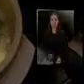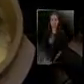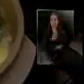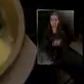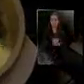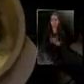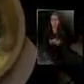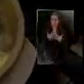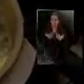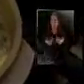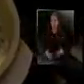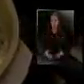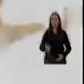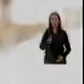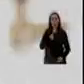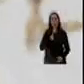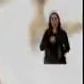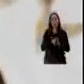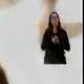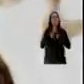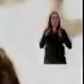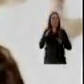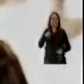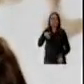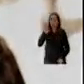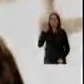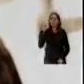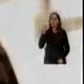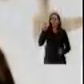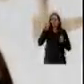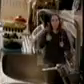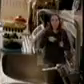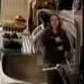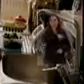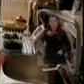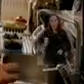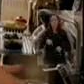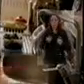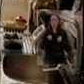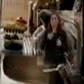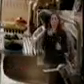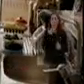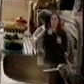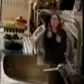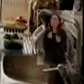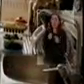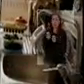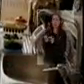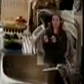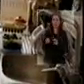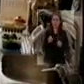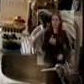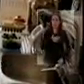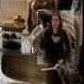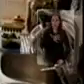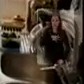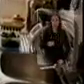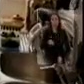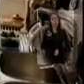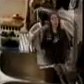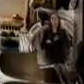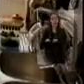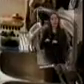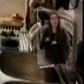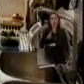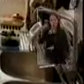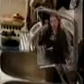La salud para mí es lo más importante y debiera ser para todos. Yo también trato de inculcárselo a mis hijos. A